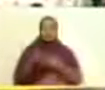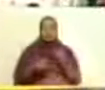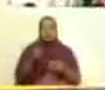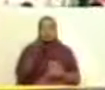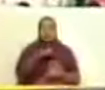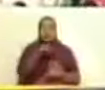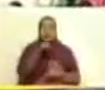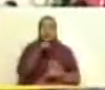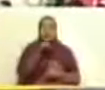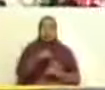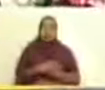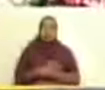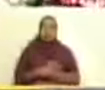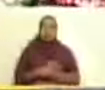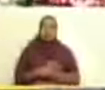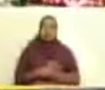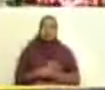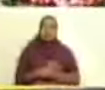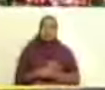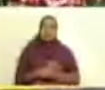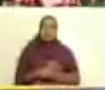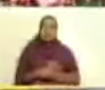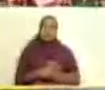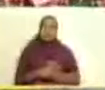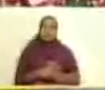Mira, Aristóbulo,